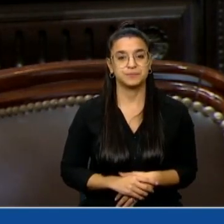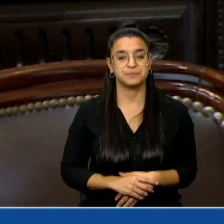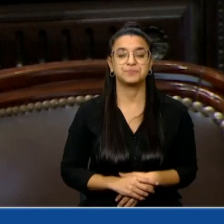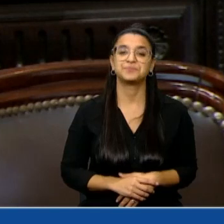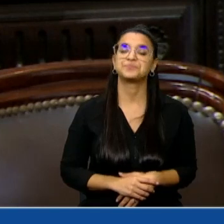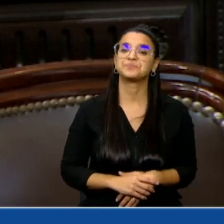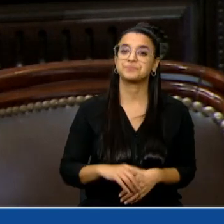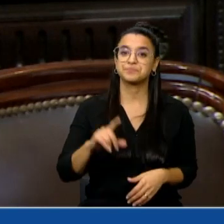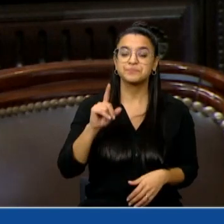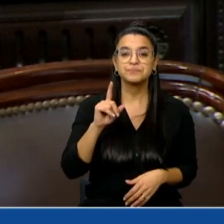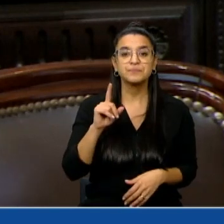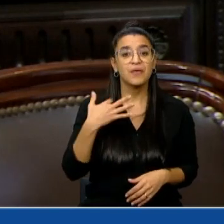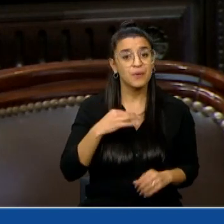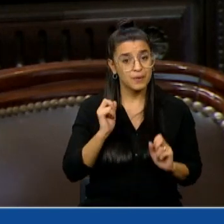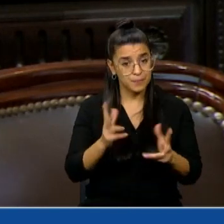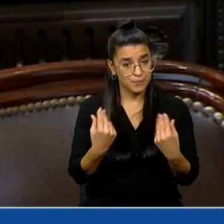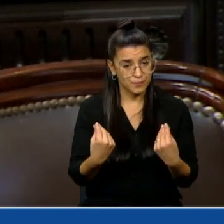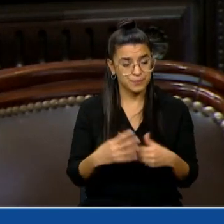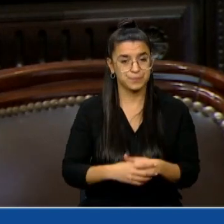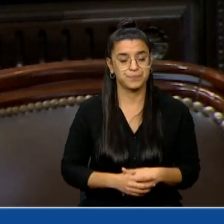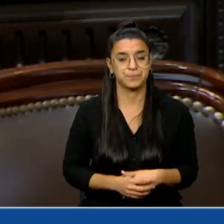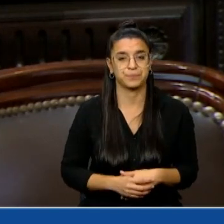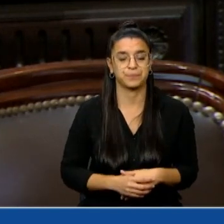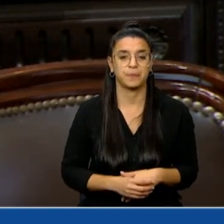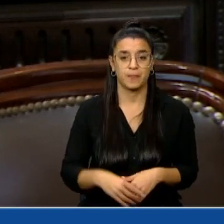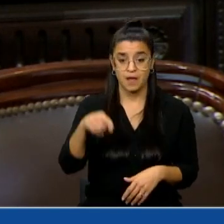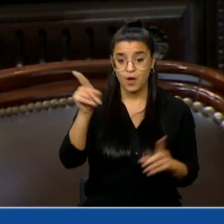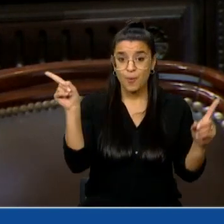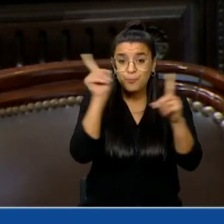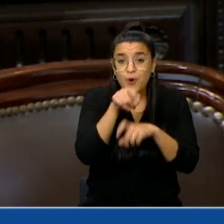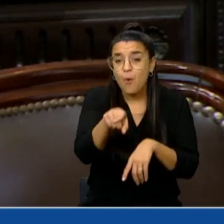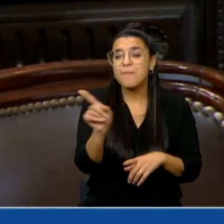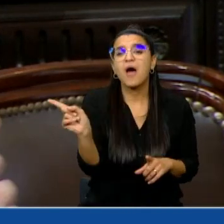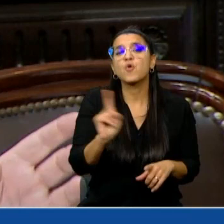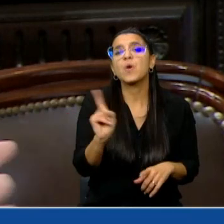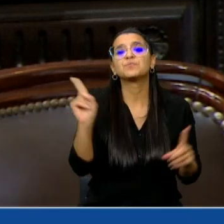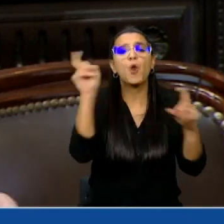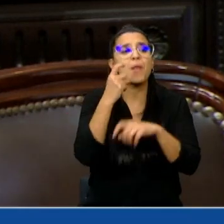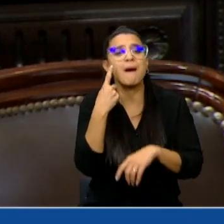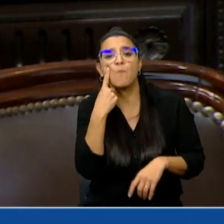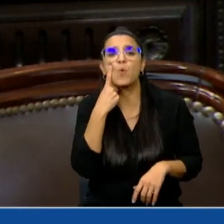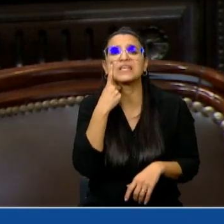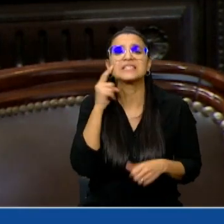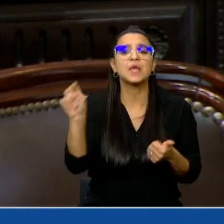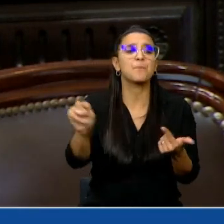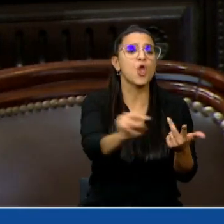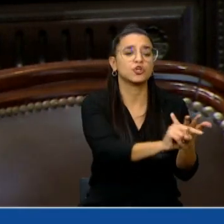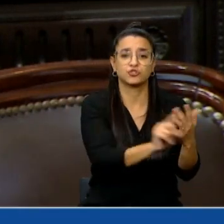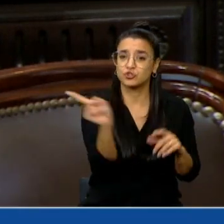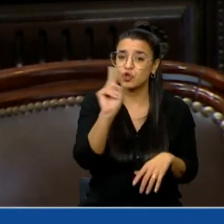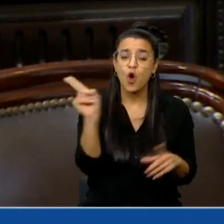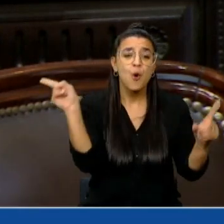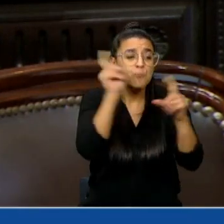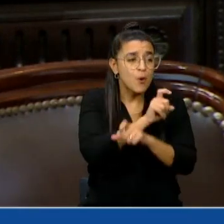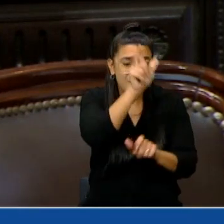Hay que decir que este problema no es un problema de los municipios, es un problema de